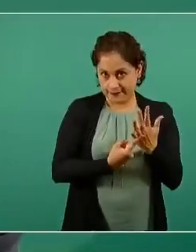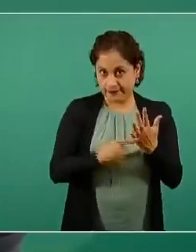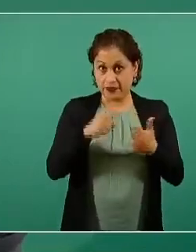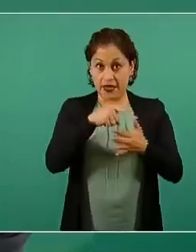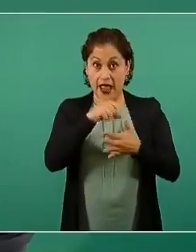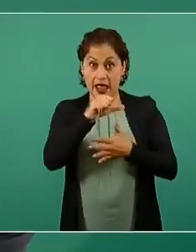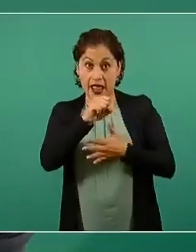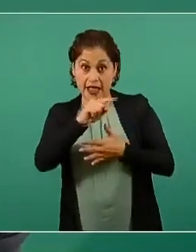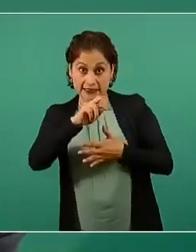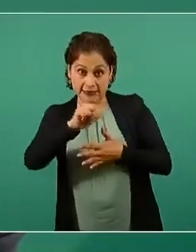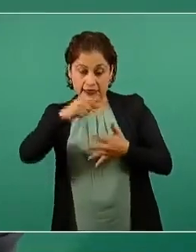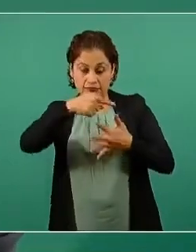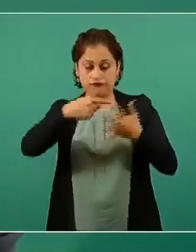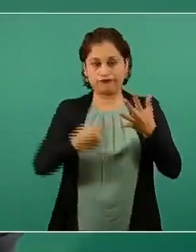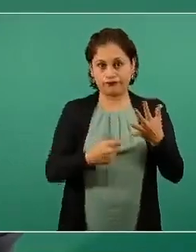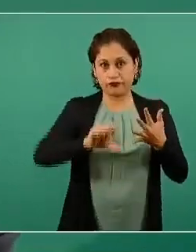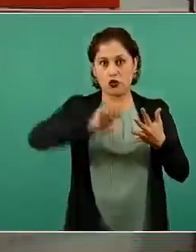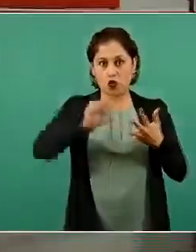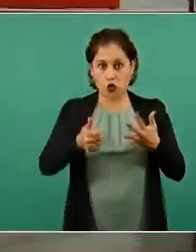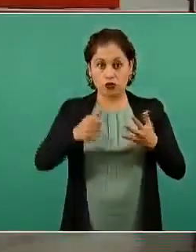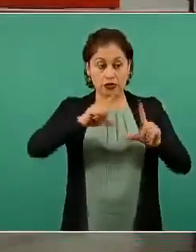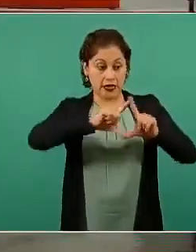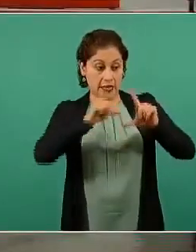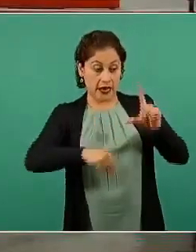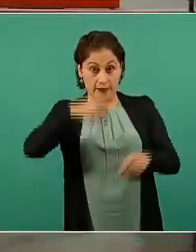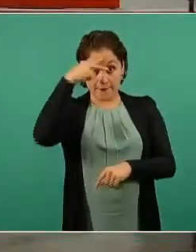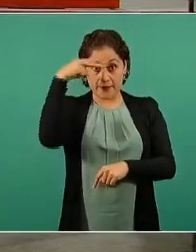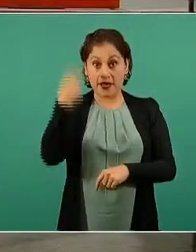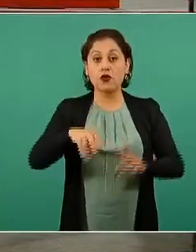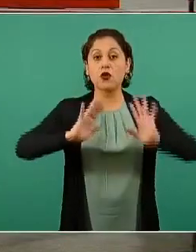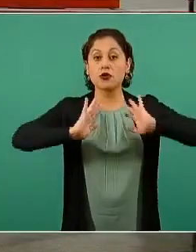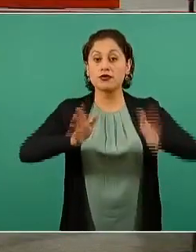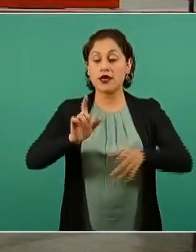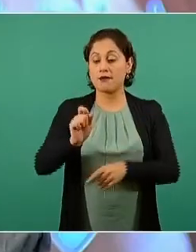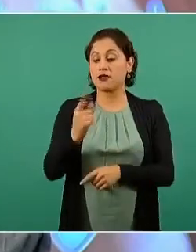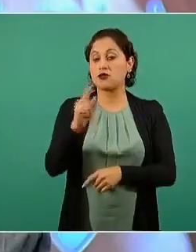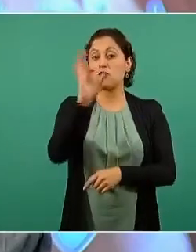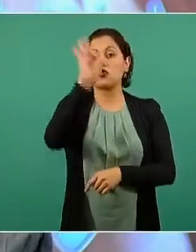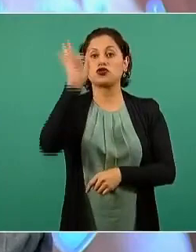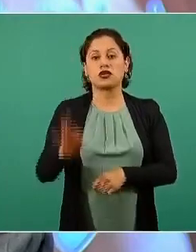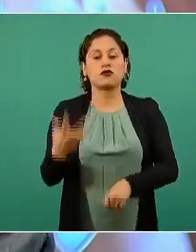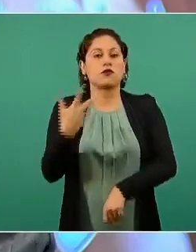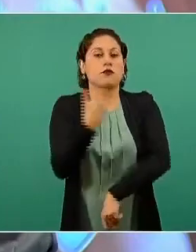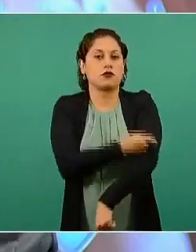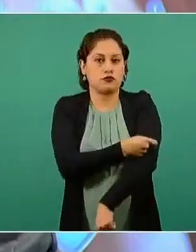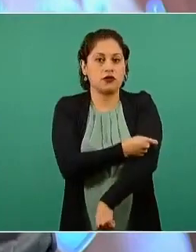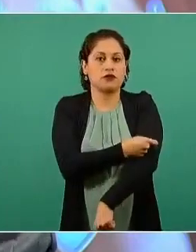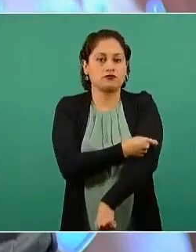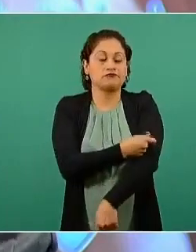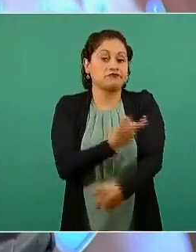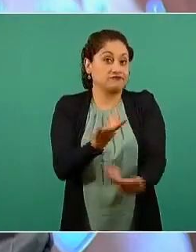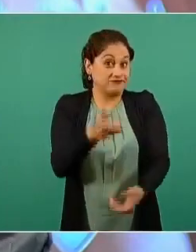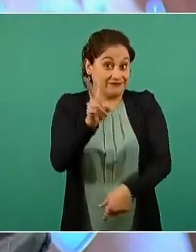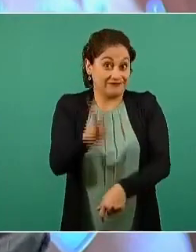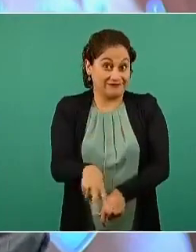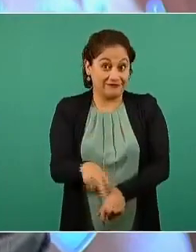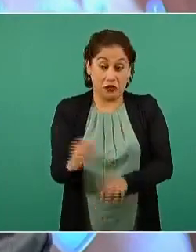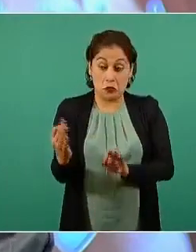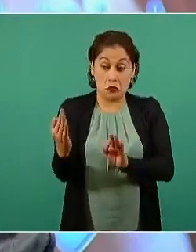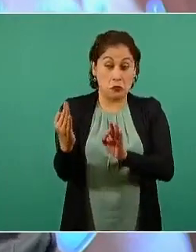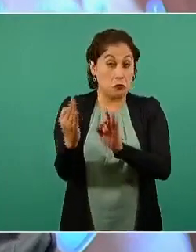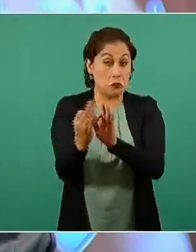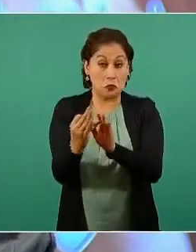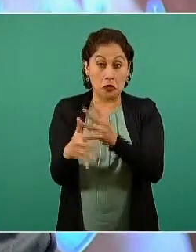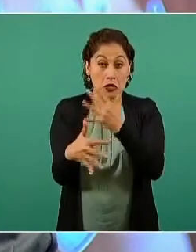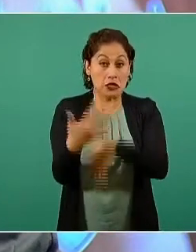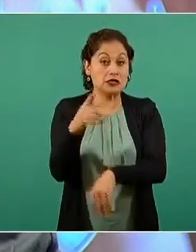ya 21% de nuestra población vacunada. Tenemos ya prácticamente en un horizonte de 15 o